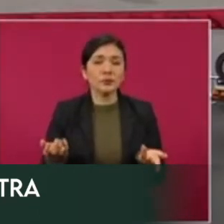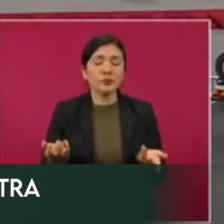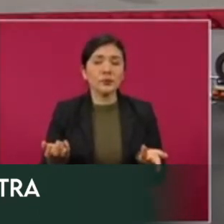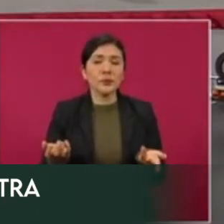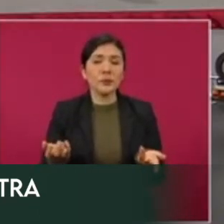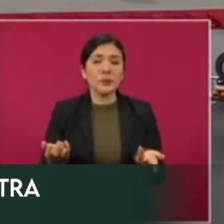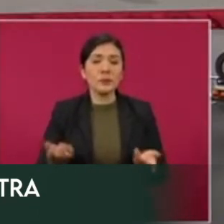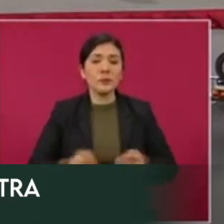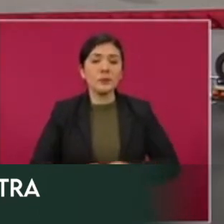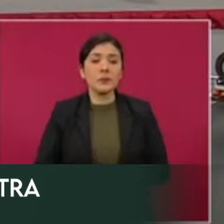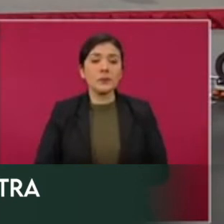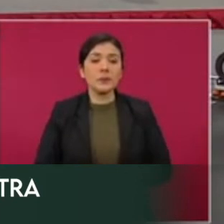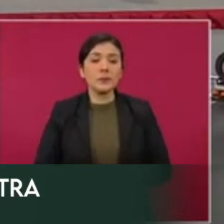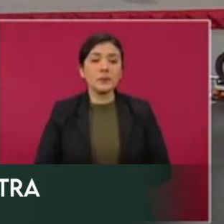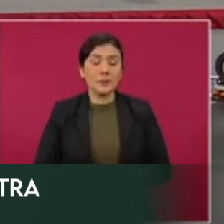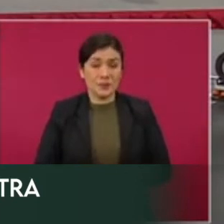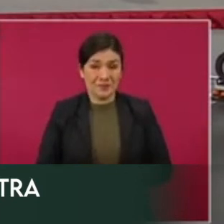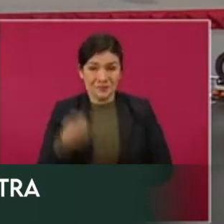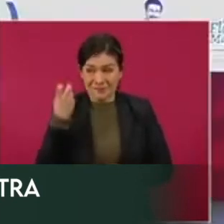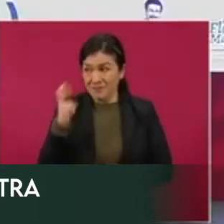con